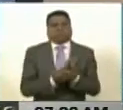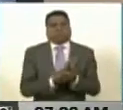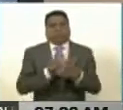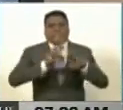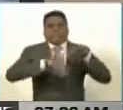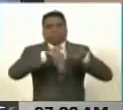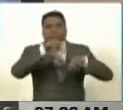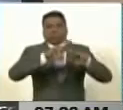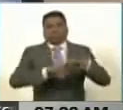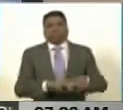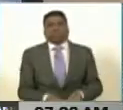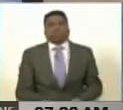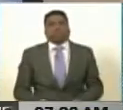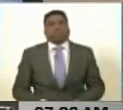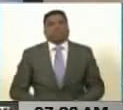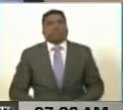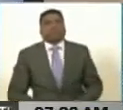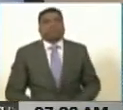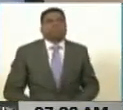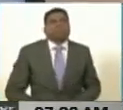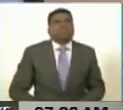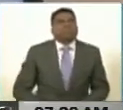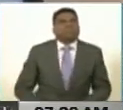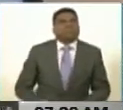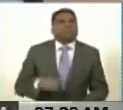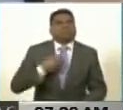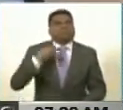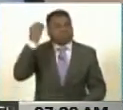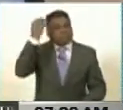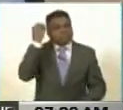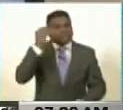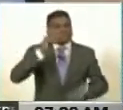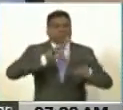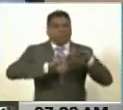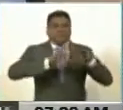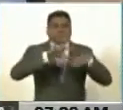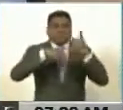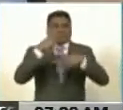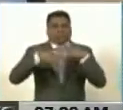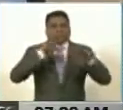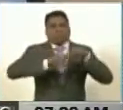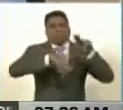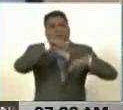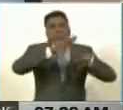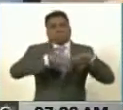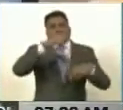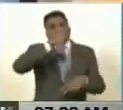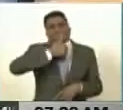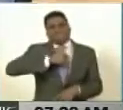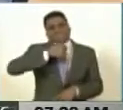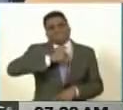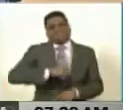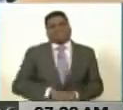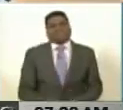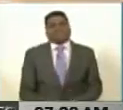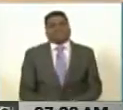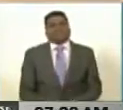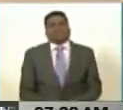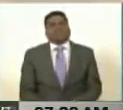construcción. Yo pienso que los consensos se construyen con paciencia, con